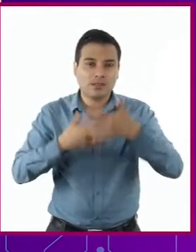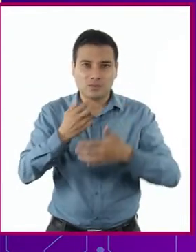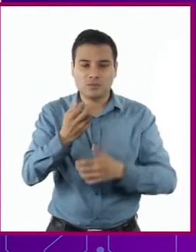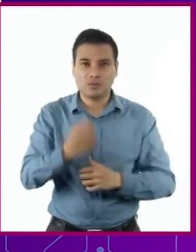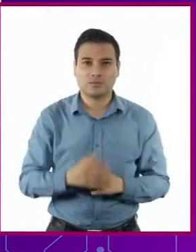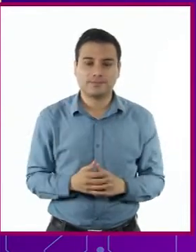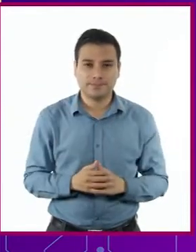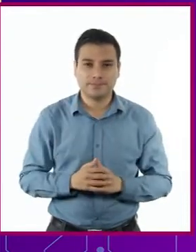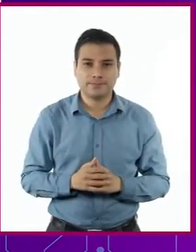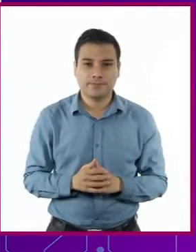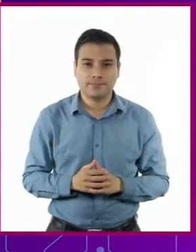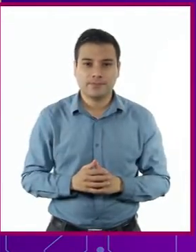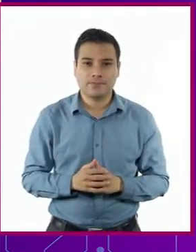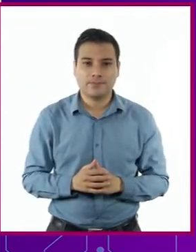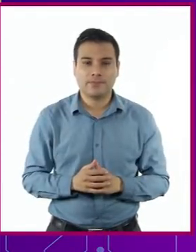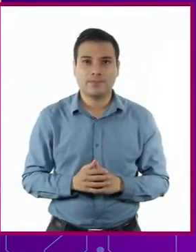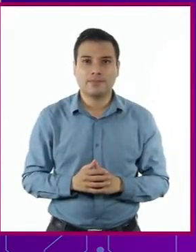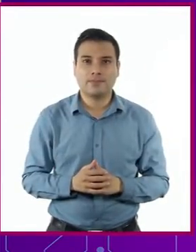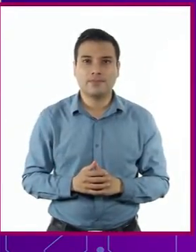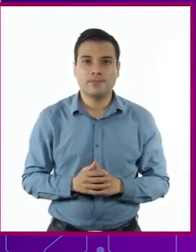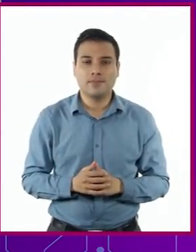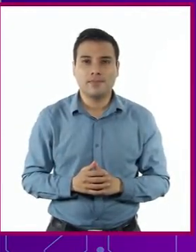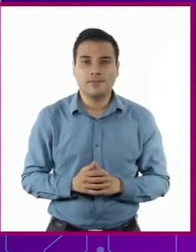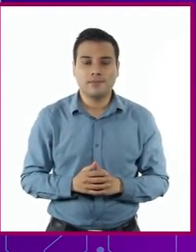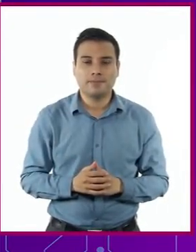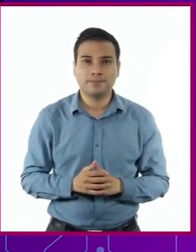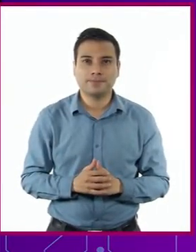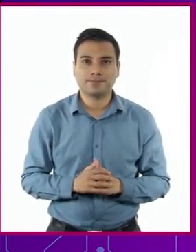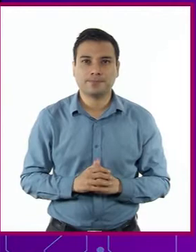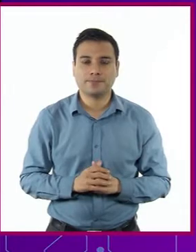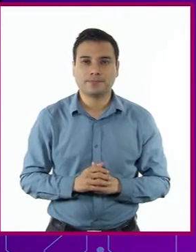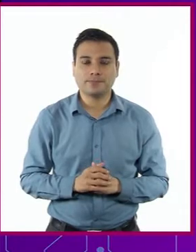expensas de este desplome se había elevado este